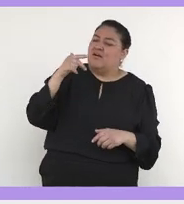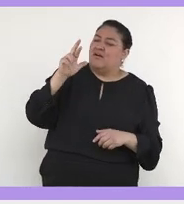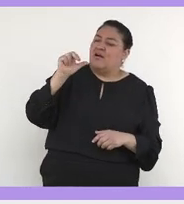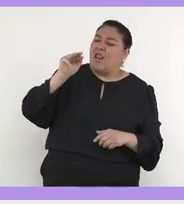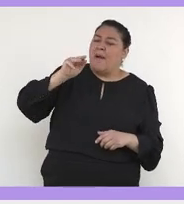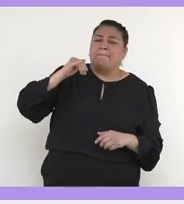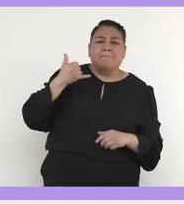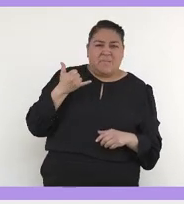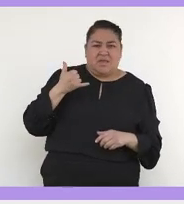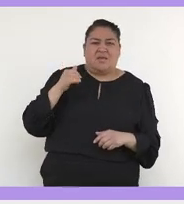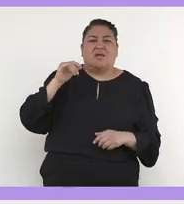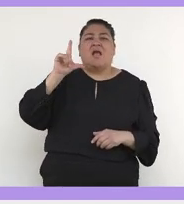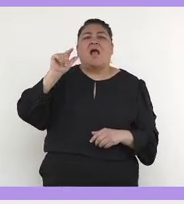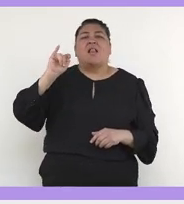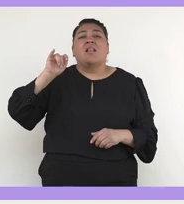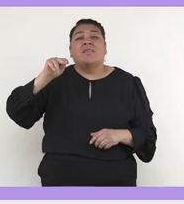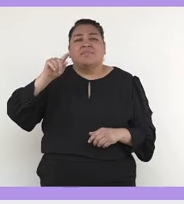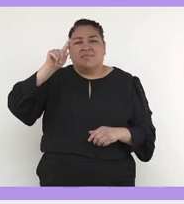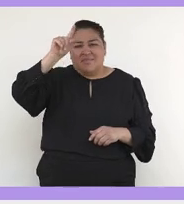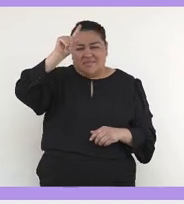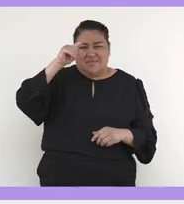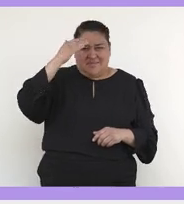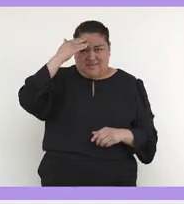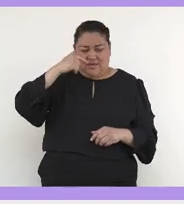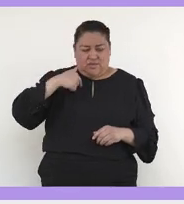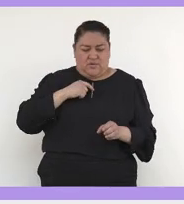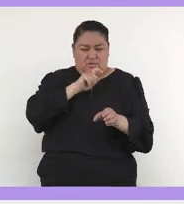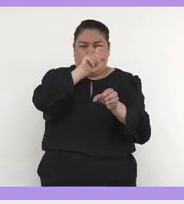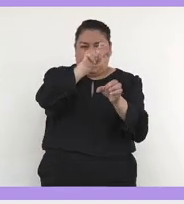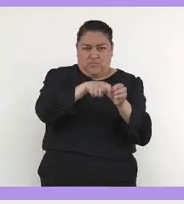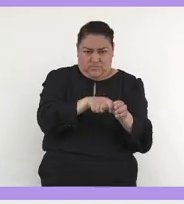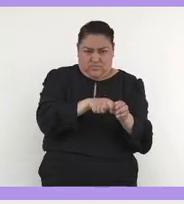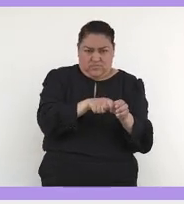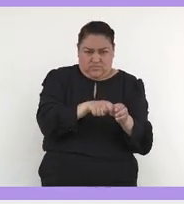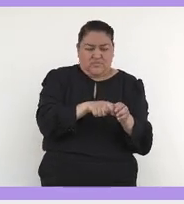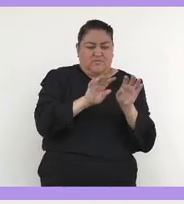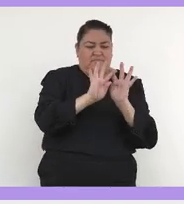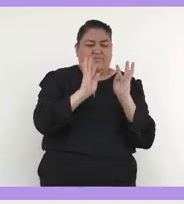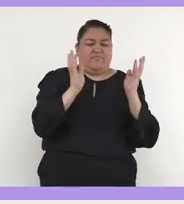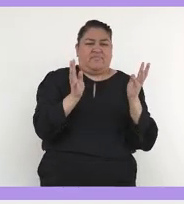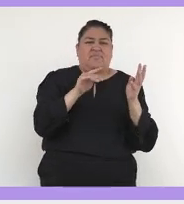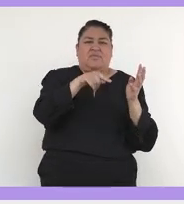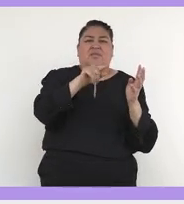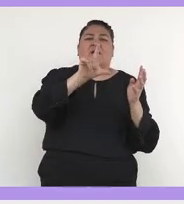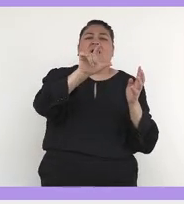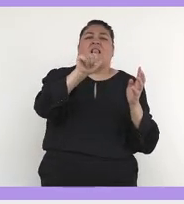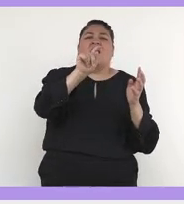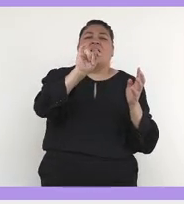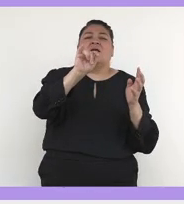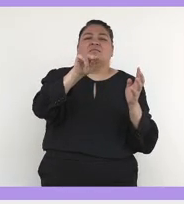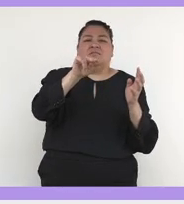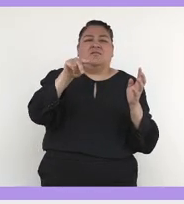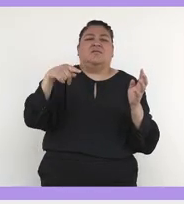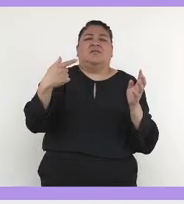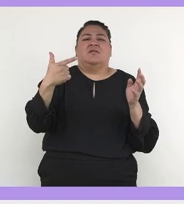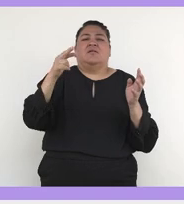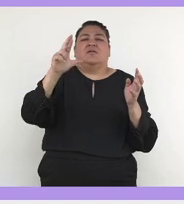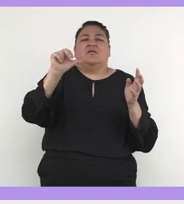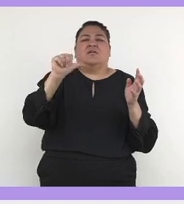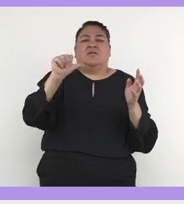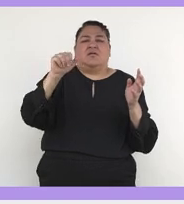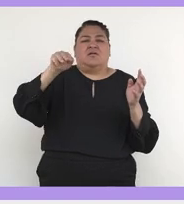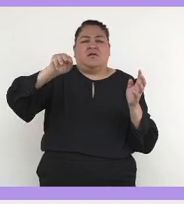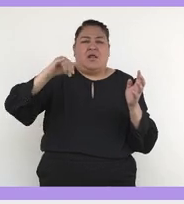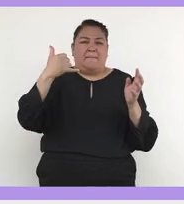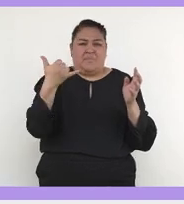consejo de los Latin Grammys donde desde que entré Bueno la verdad es que es una organización que busca